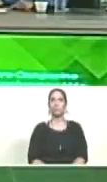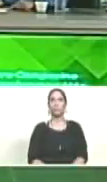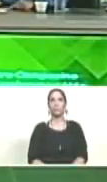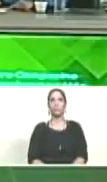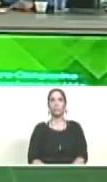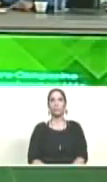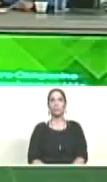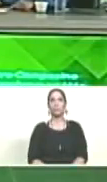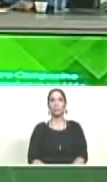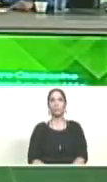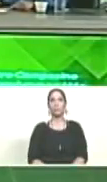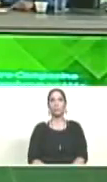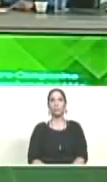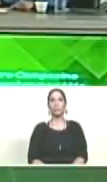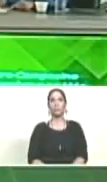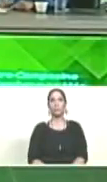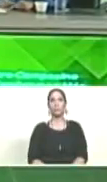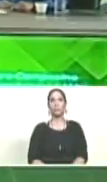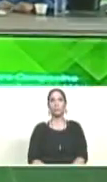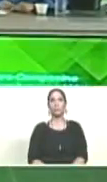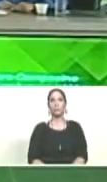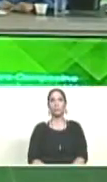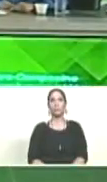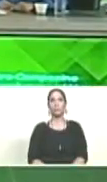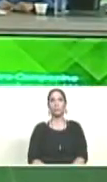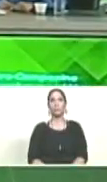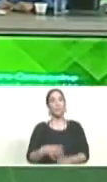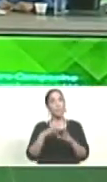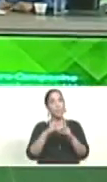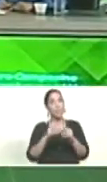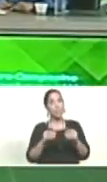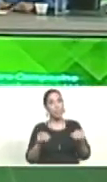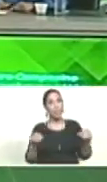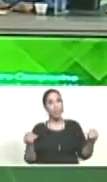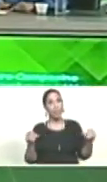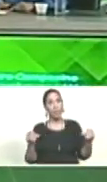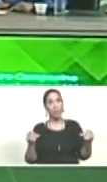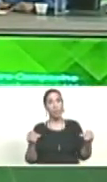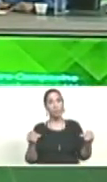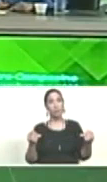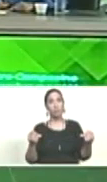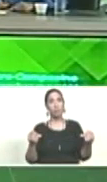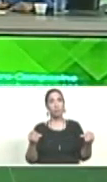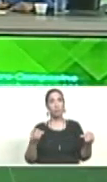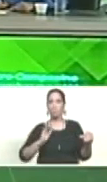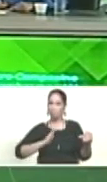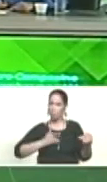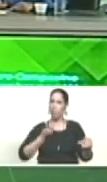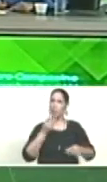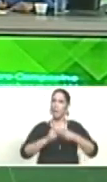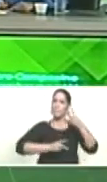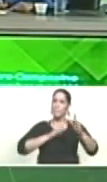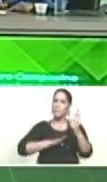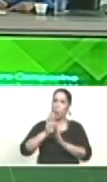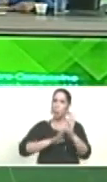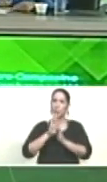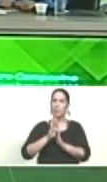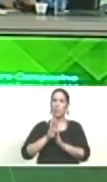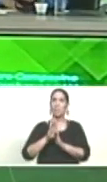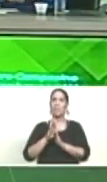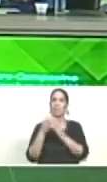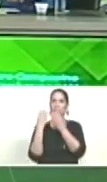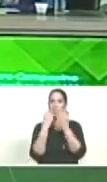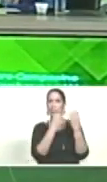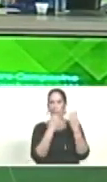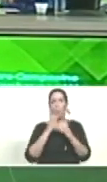Ah, que en las tierras tal podía producirse el doble de maíz, no se ha hecho. Ah,